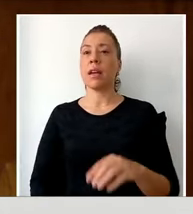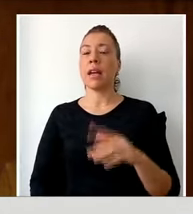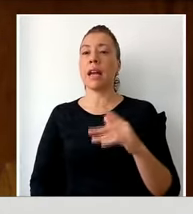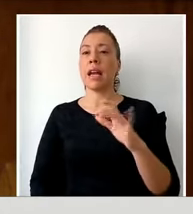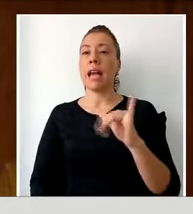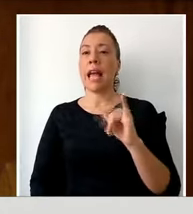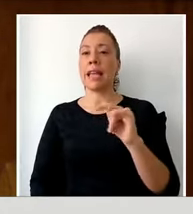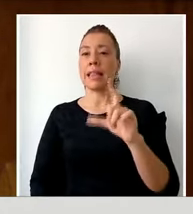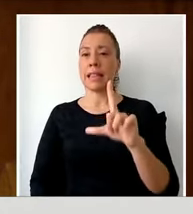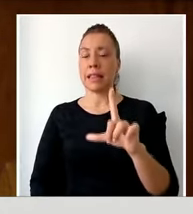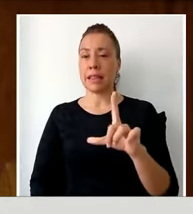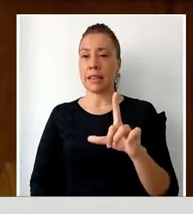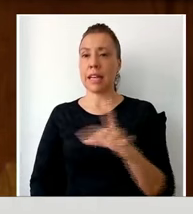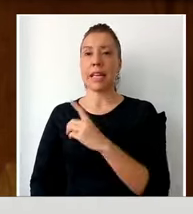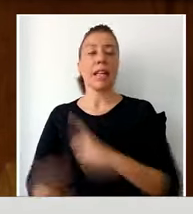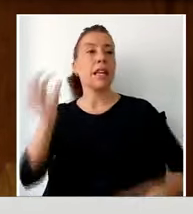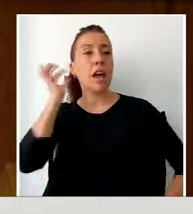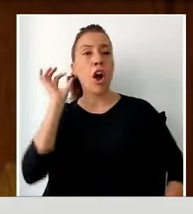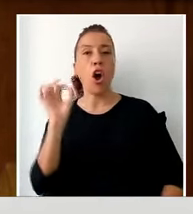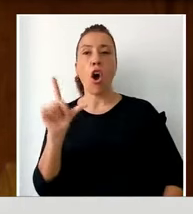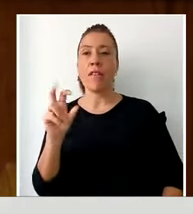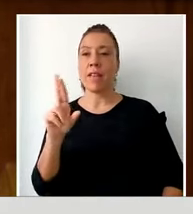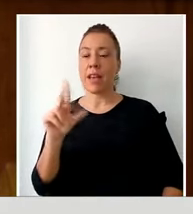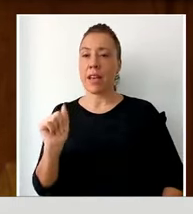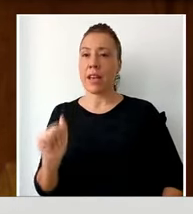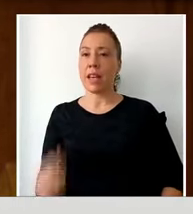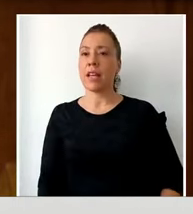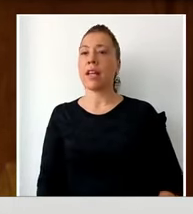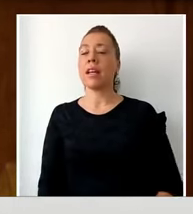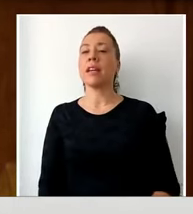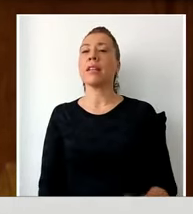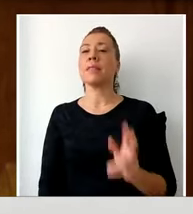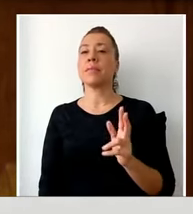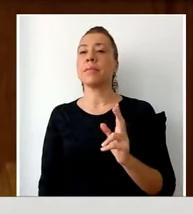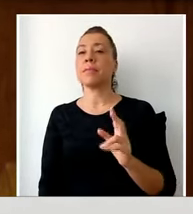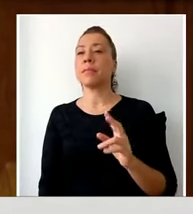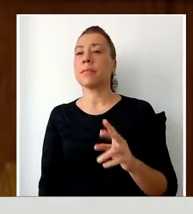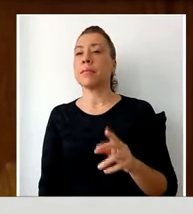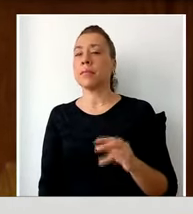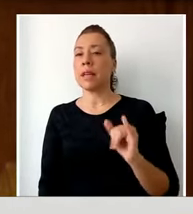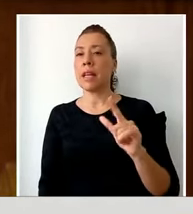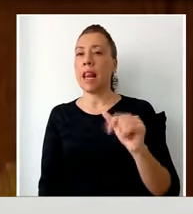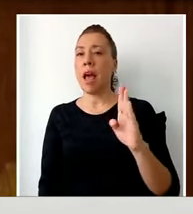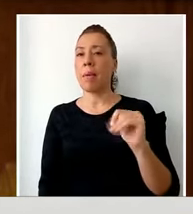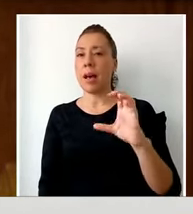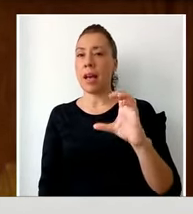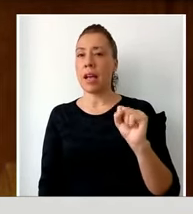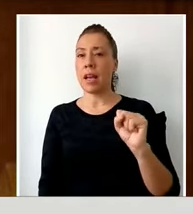de la diputada Erika Olivera de la fuente y de los diputados Marcos y la vaca Cerda que modifica la ley